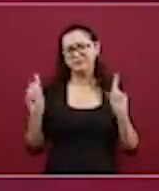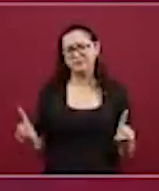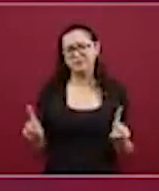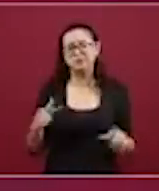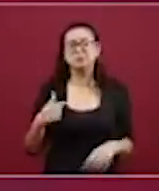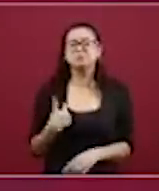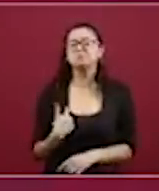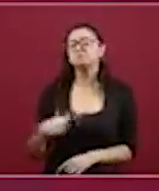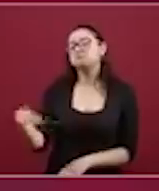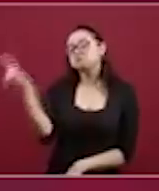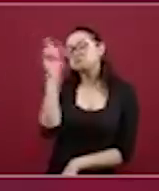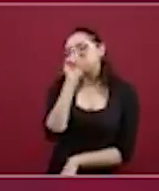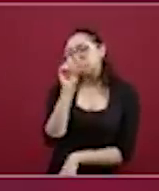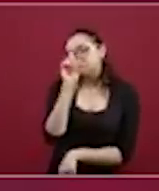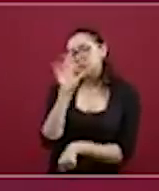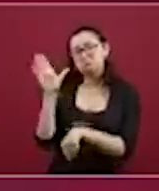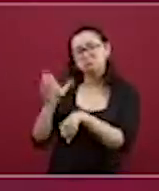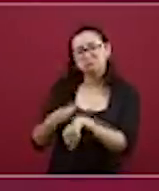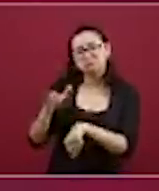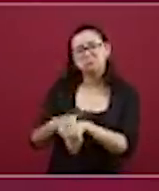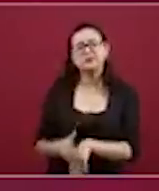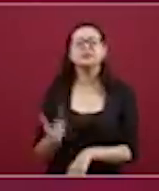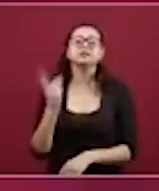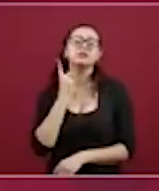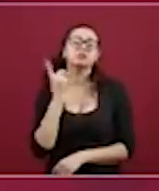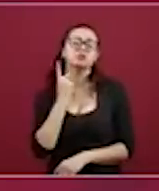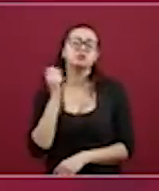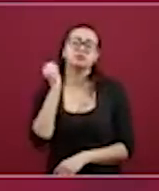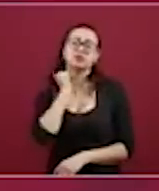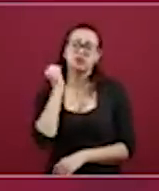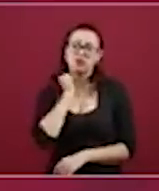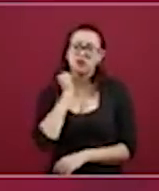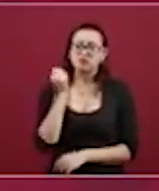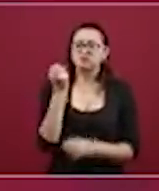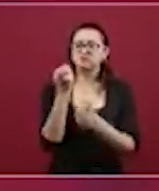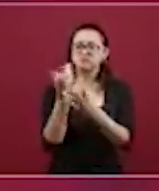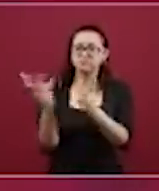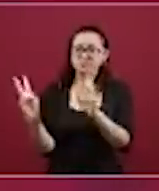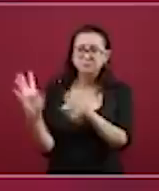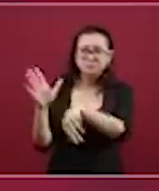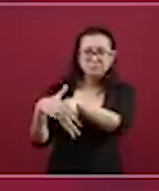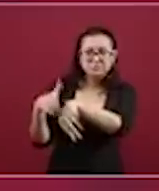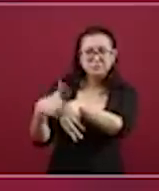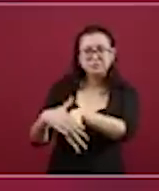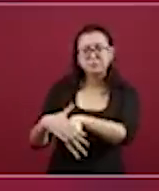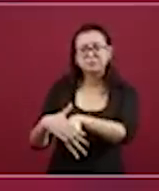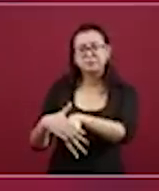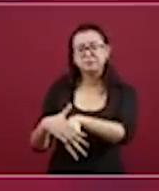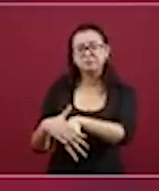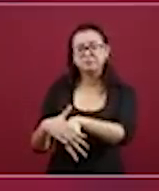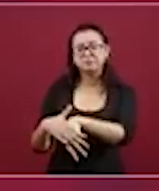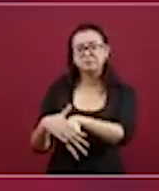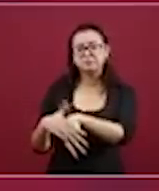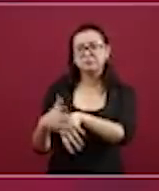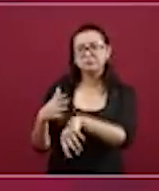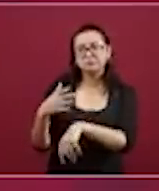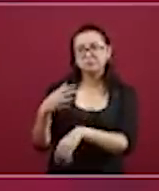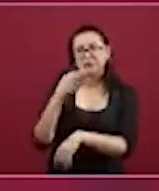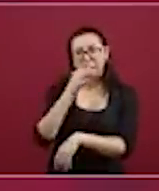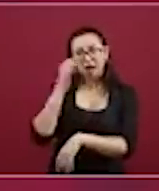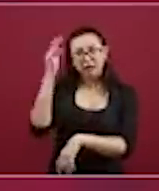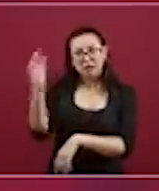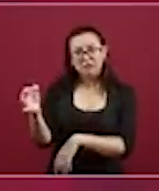de manera muy respetuosa a los legisladores que, si